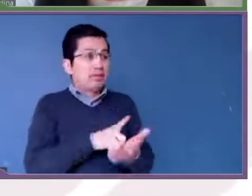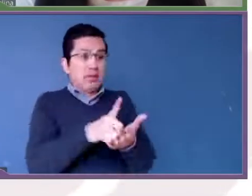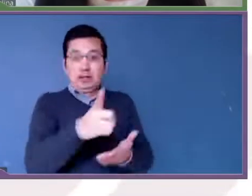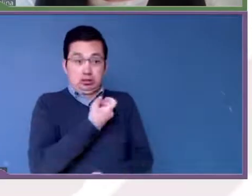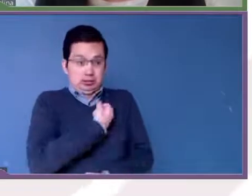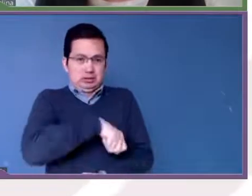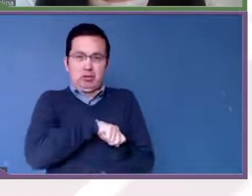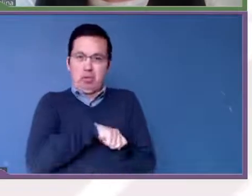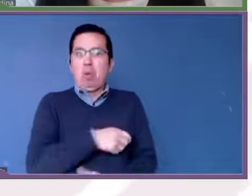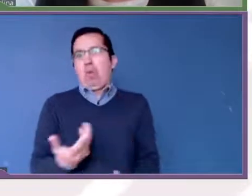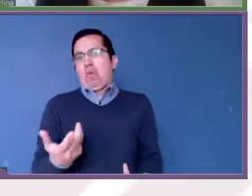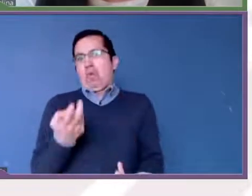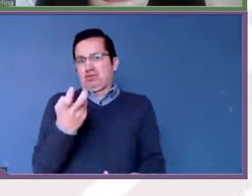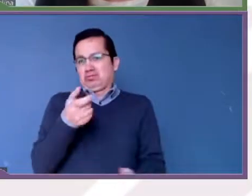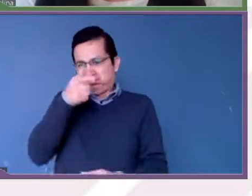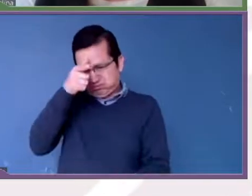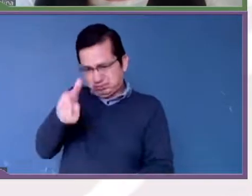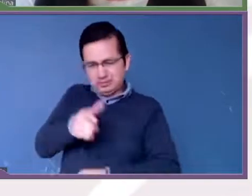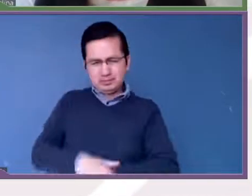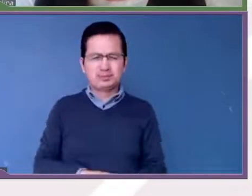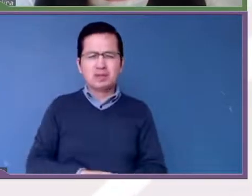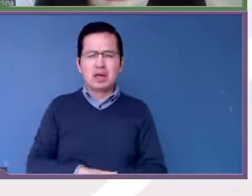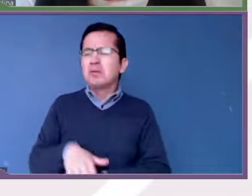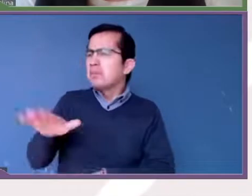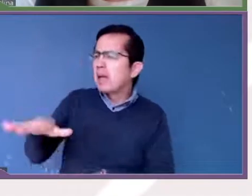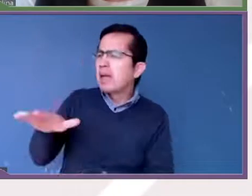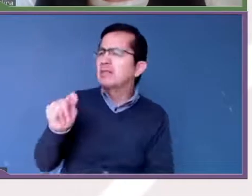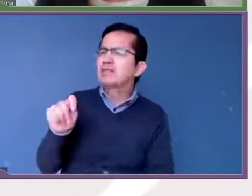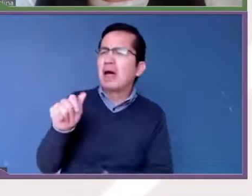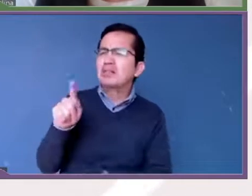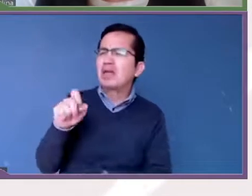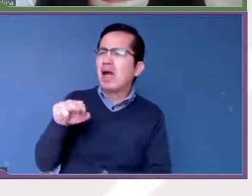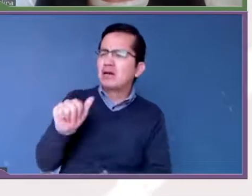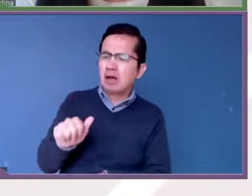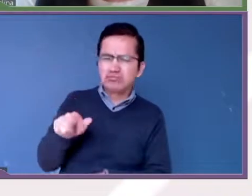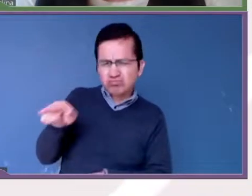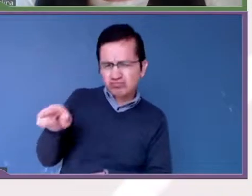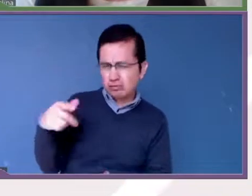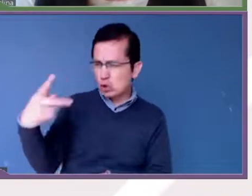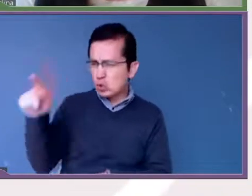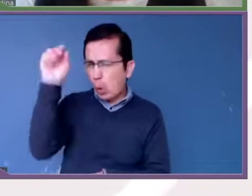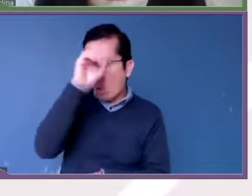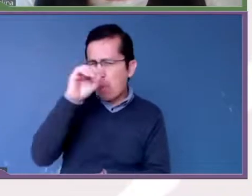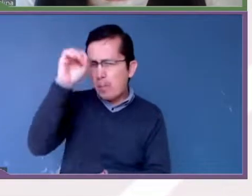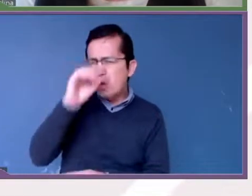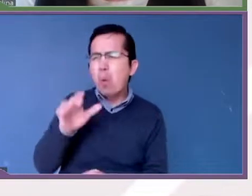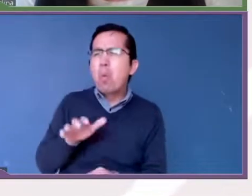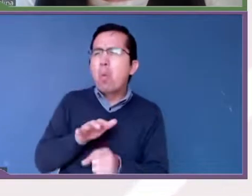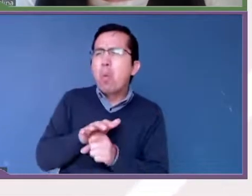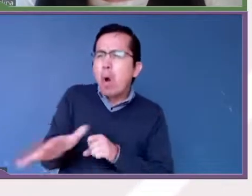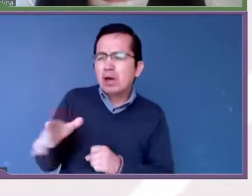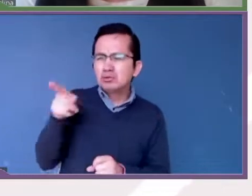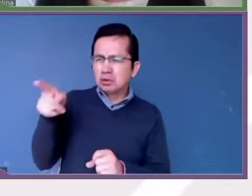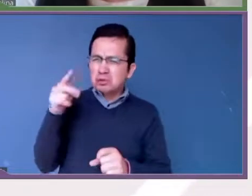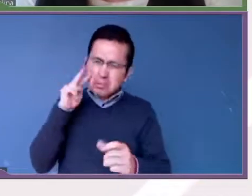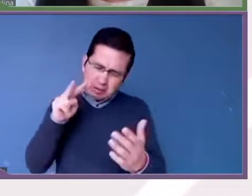Tatiana, lo ves más o menos de la misma forma o qué datos te llamaron a ti la atención.